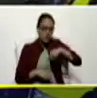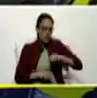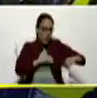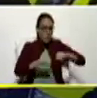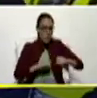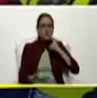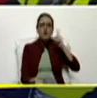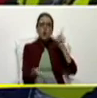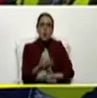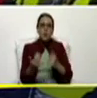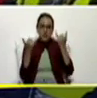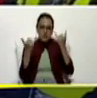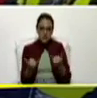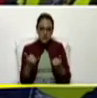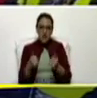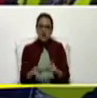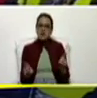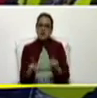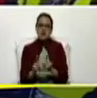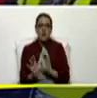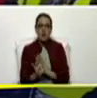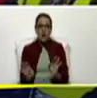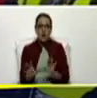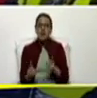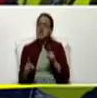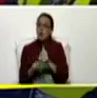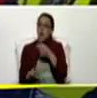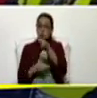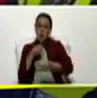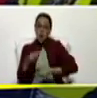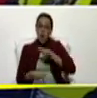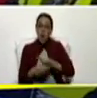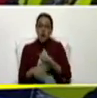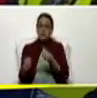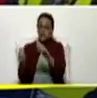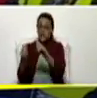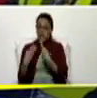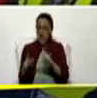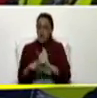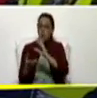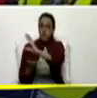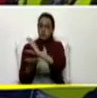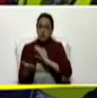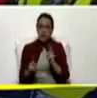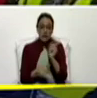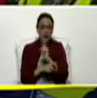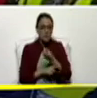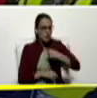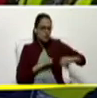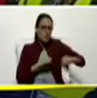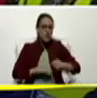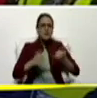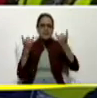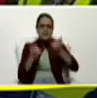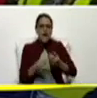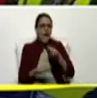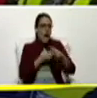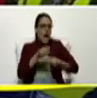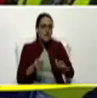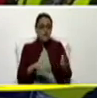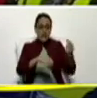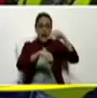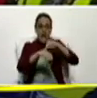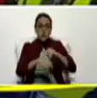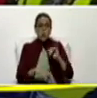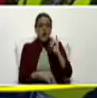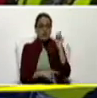que usted realizó el órgano de dirección de la defensa integral en su nivel nacional en su nivel regional